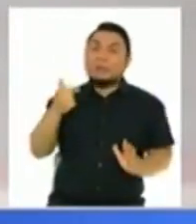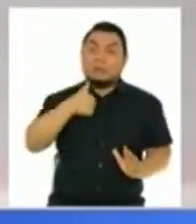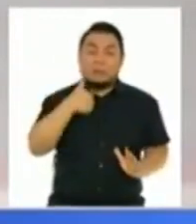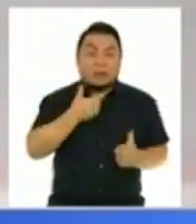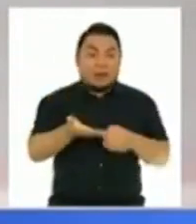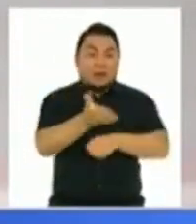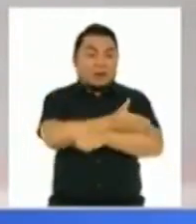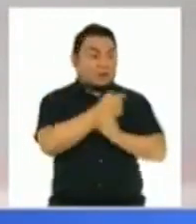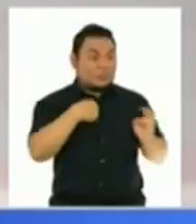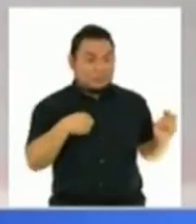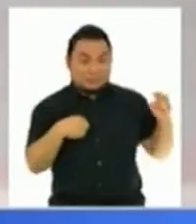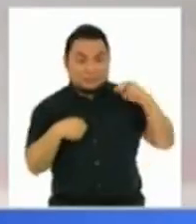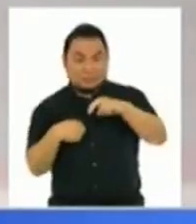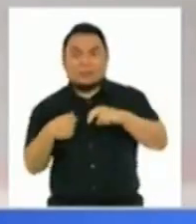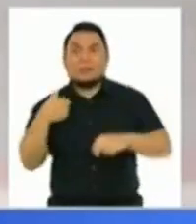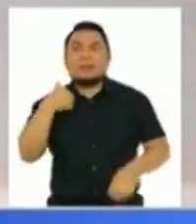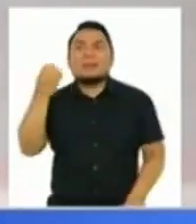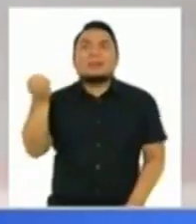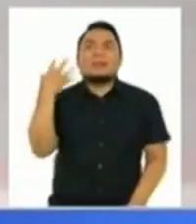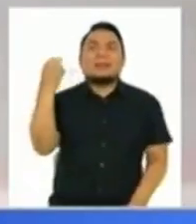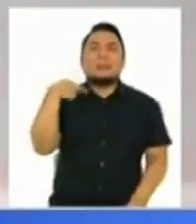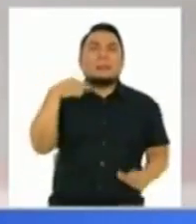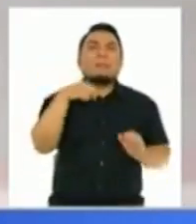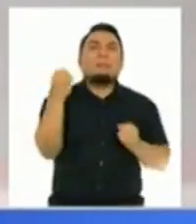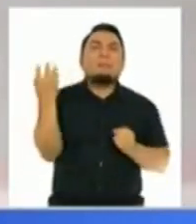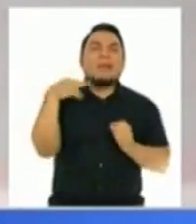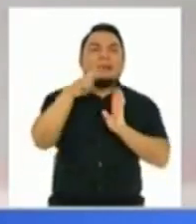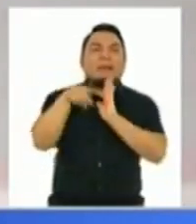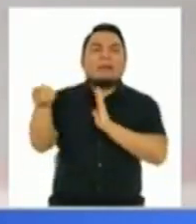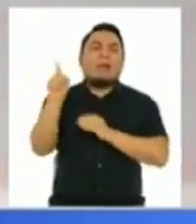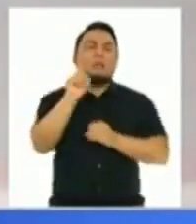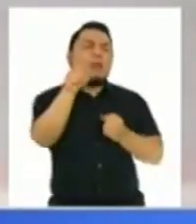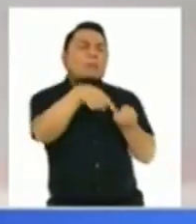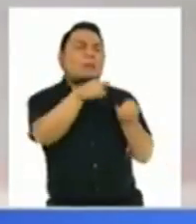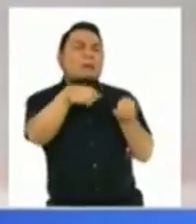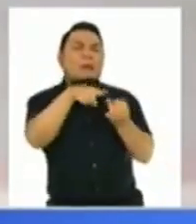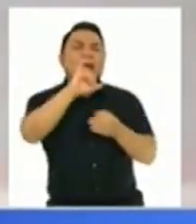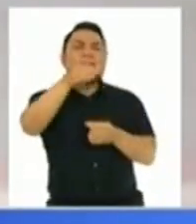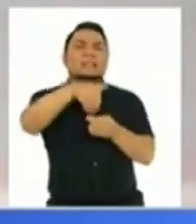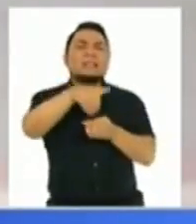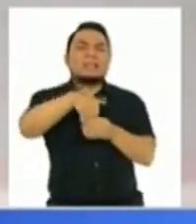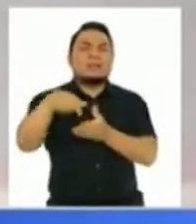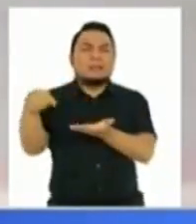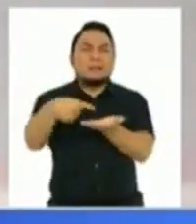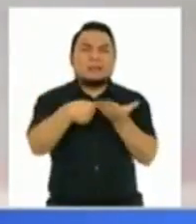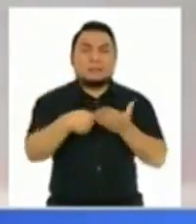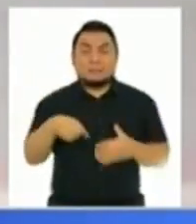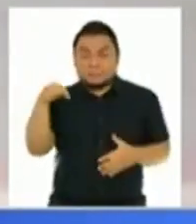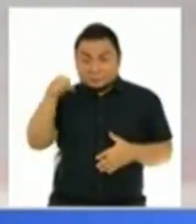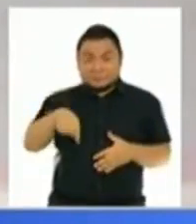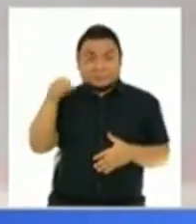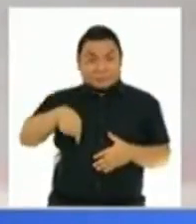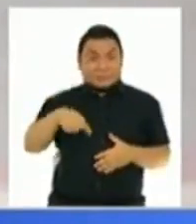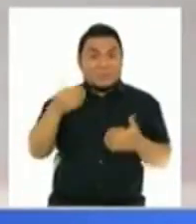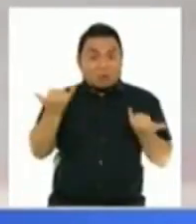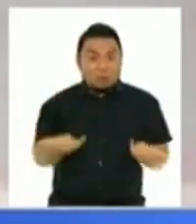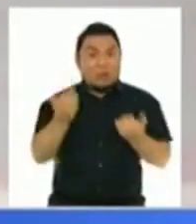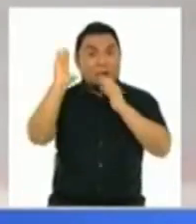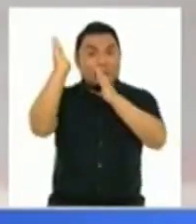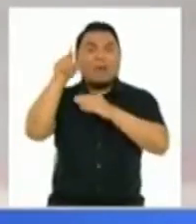subir me he enterado las reglas de juego, porque todo eso lo planificaron ustedes, pero no